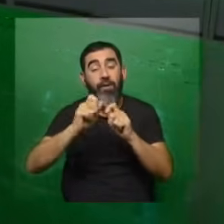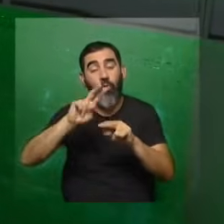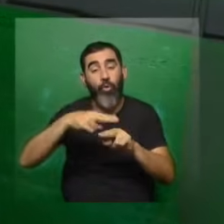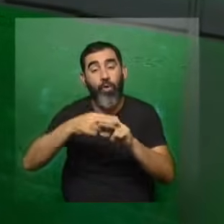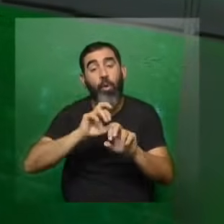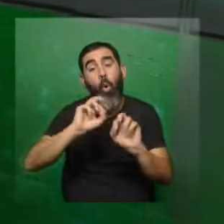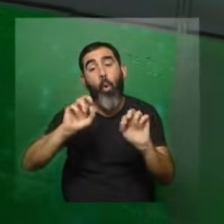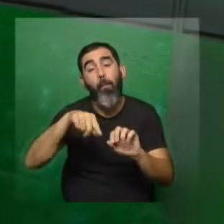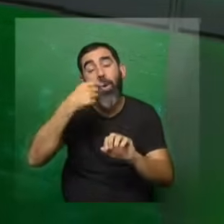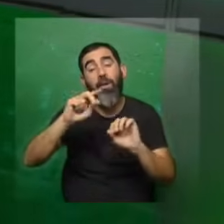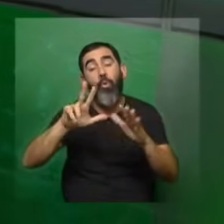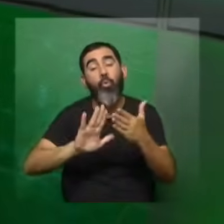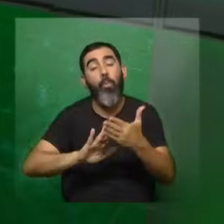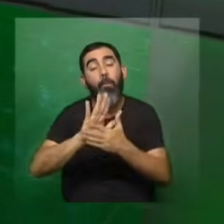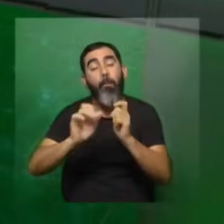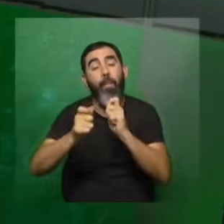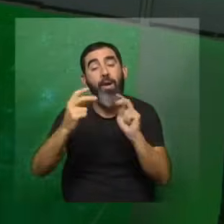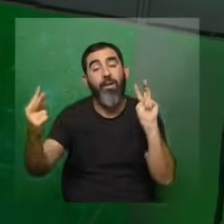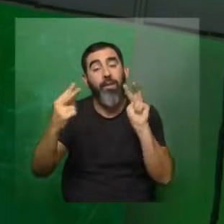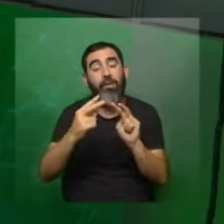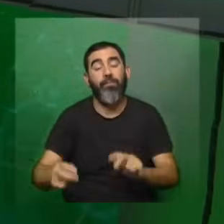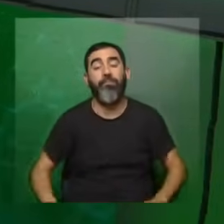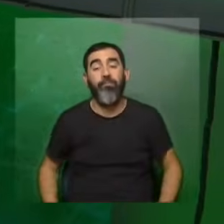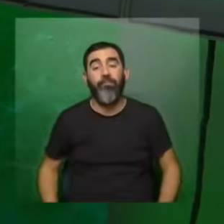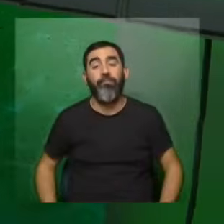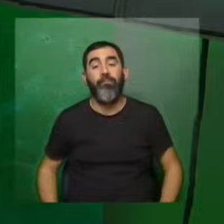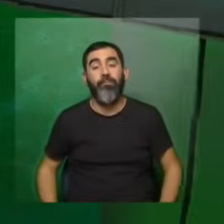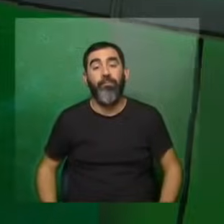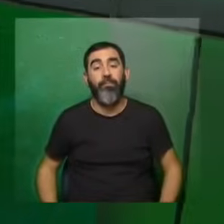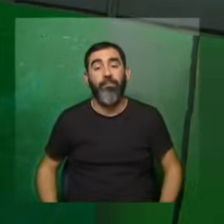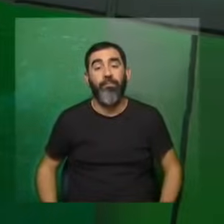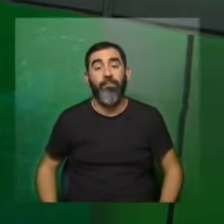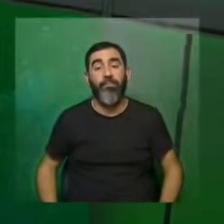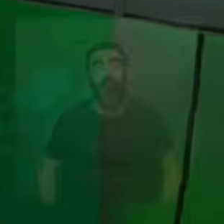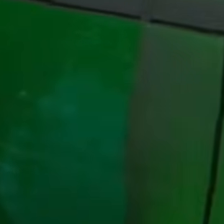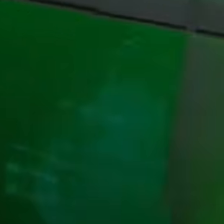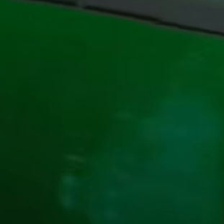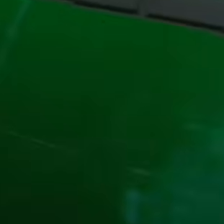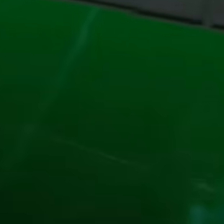central o mañana a las 8 en la primera edición de MB de Noticias. Que pasen bien, hasta luego.